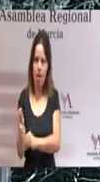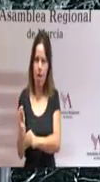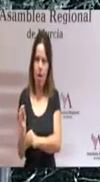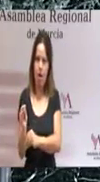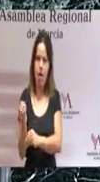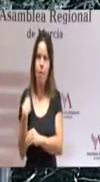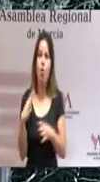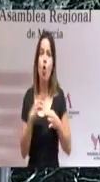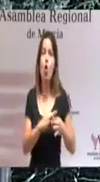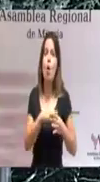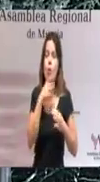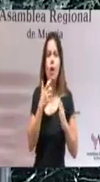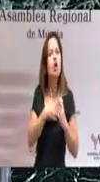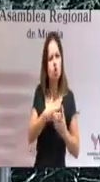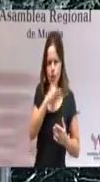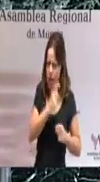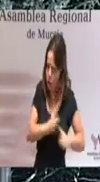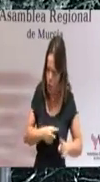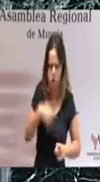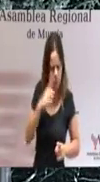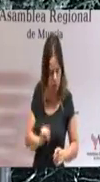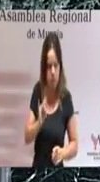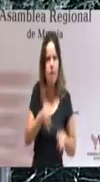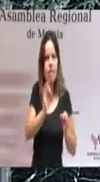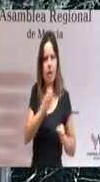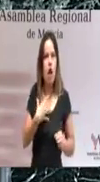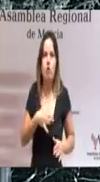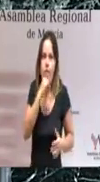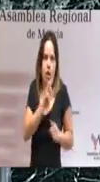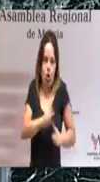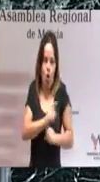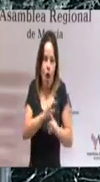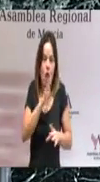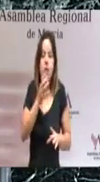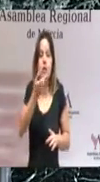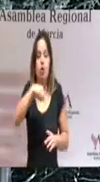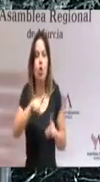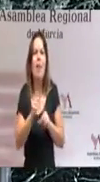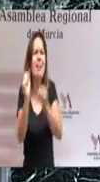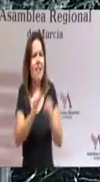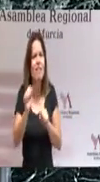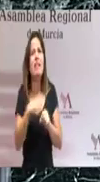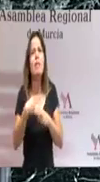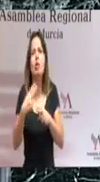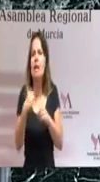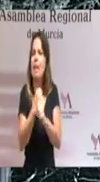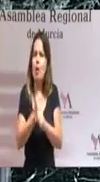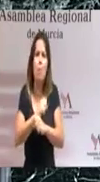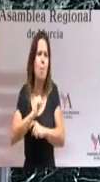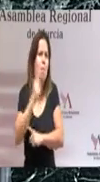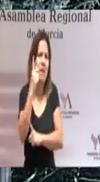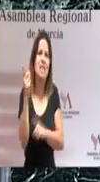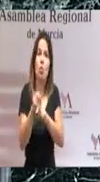unido a la reflexión de que no es suficiente. Por supuesto que no es suficiente. ¿Cómo va a ser suficiente si somos los grandes defensores de las políticas de empleo como la llave